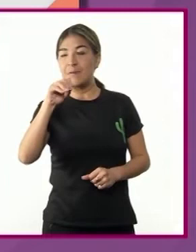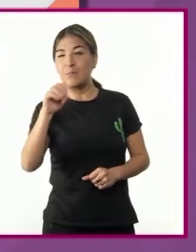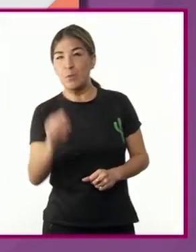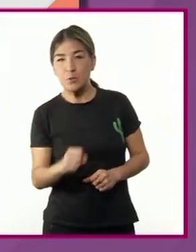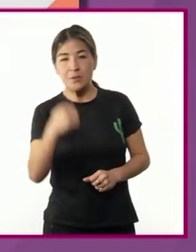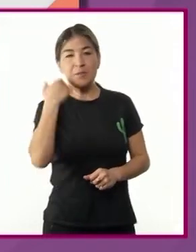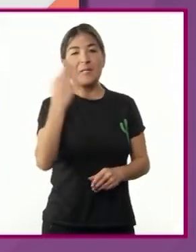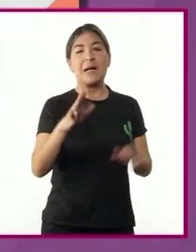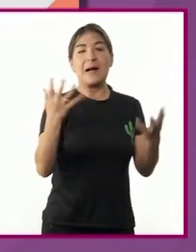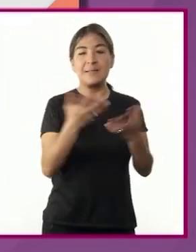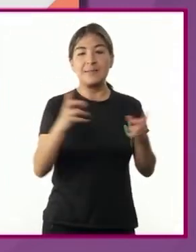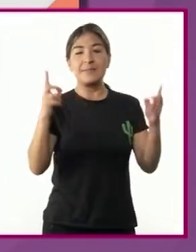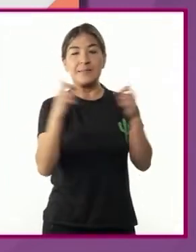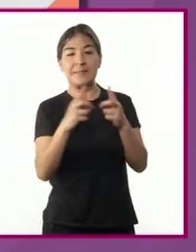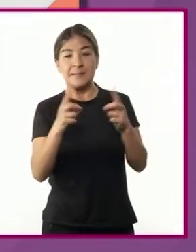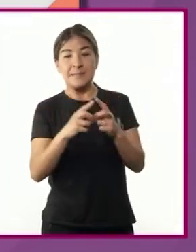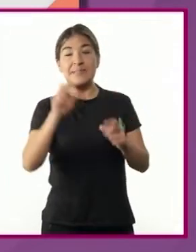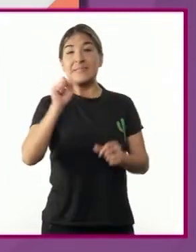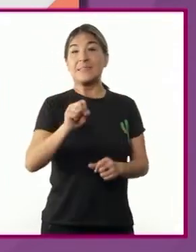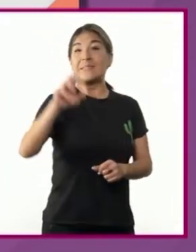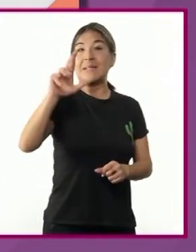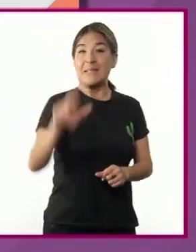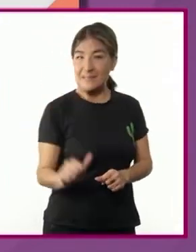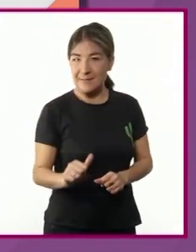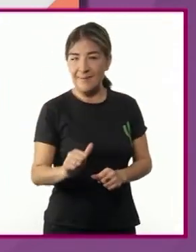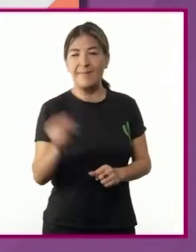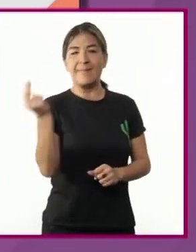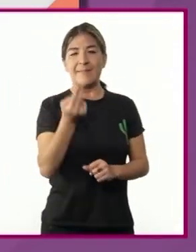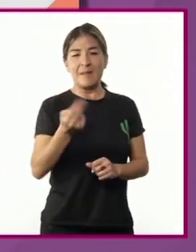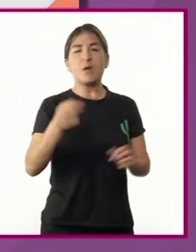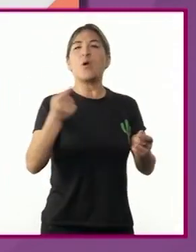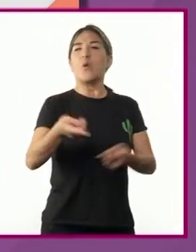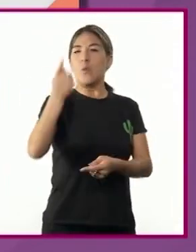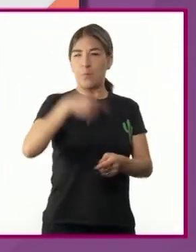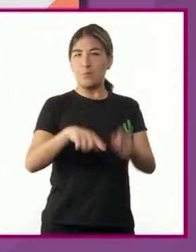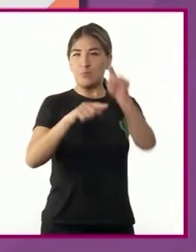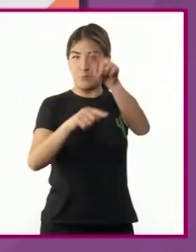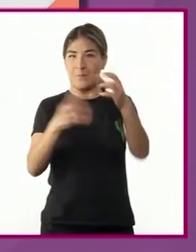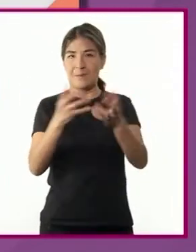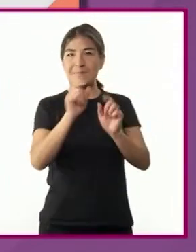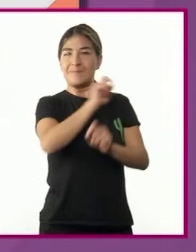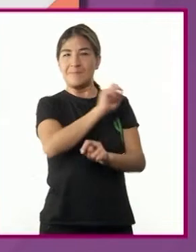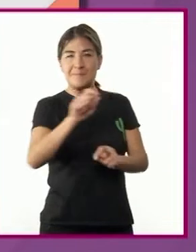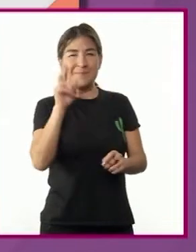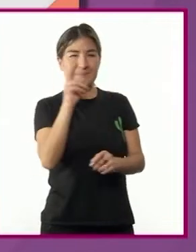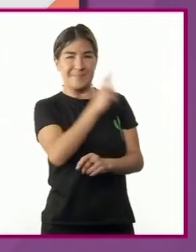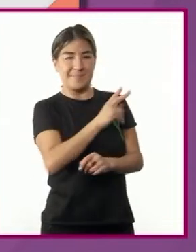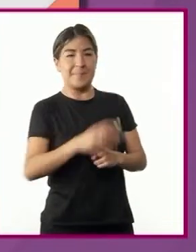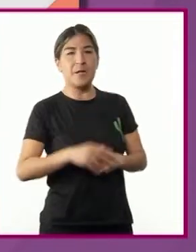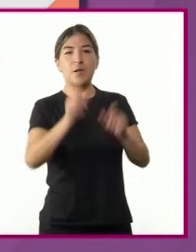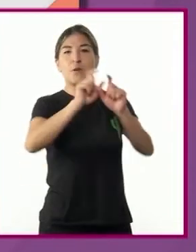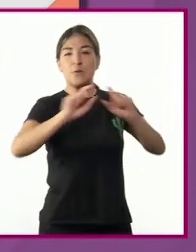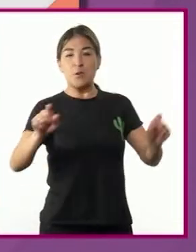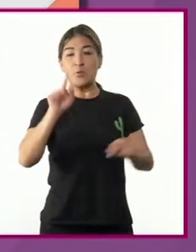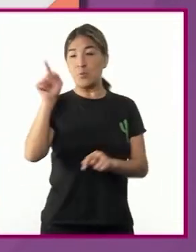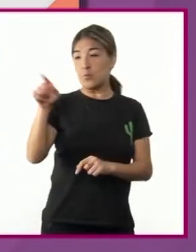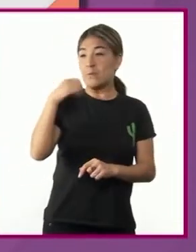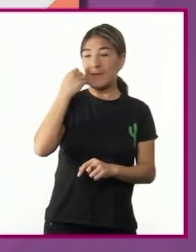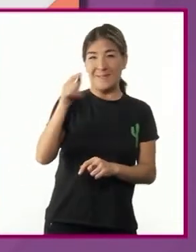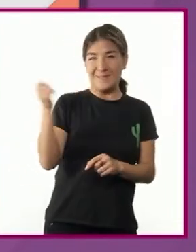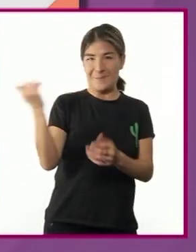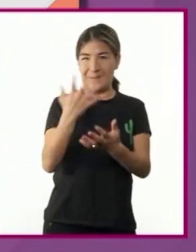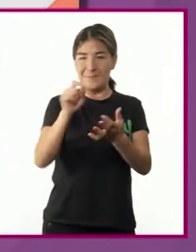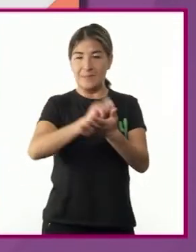dieta, ¿será necesario? Y contrástala con la alternativa que propusiste. Si queremos planear una